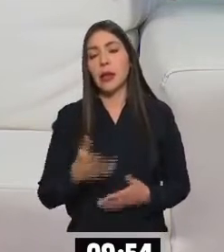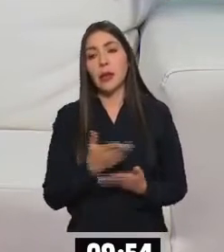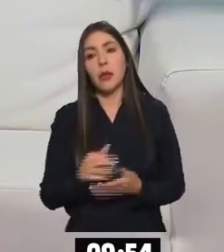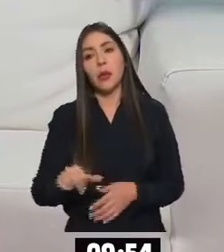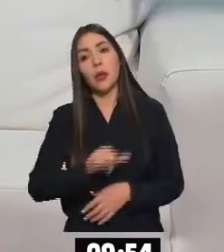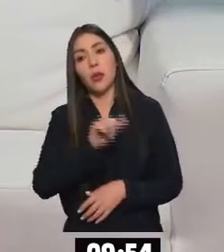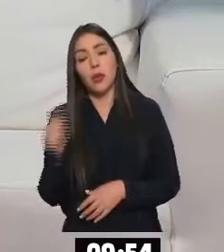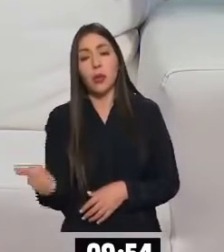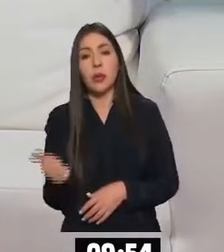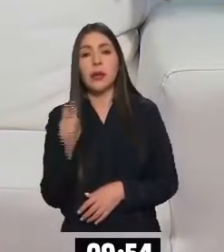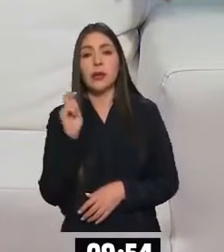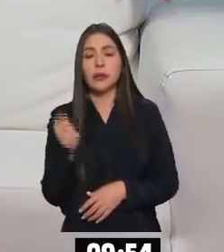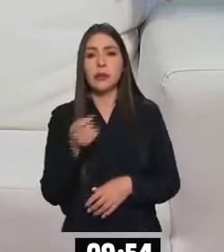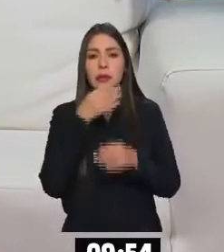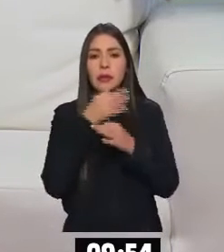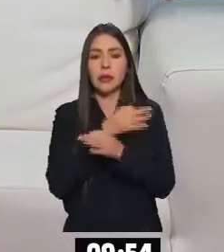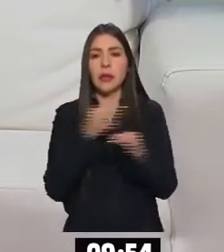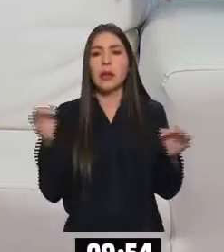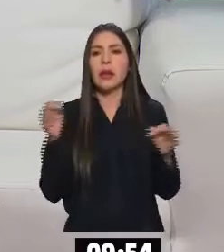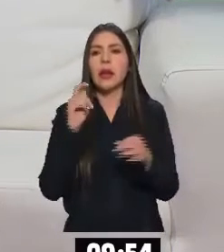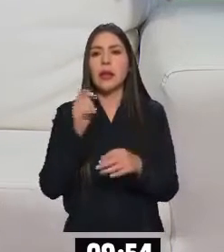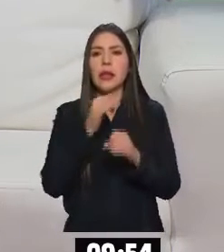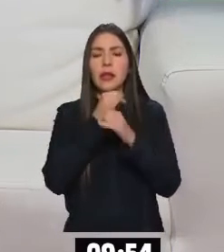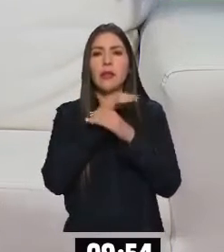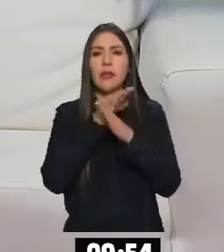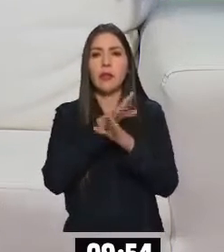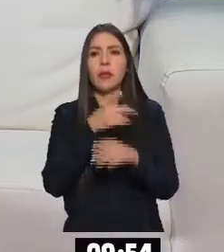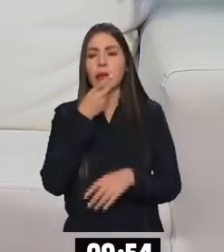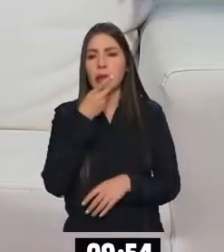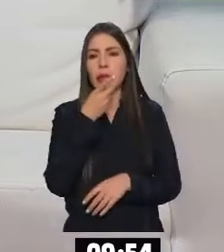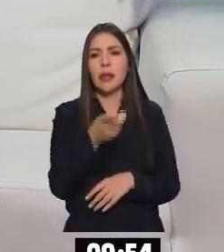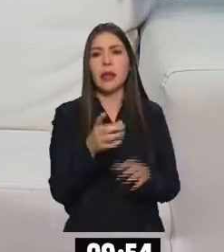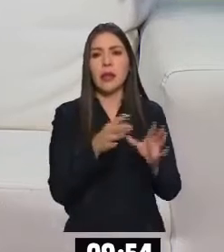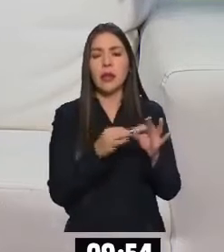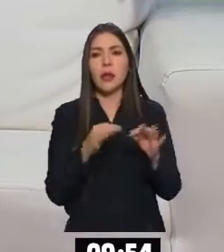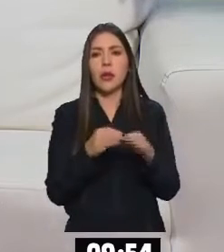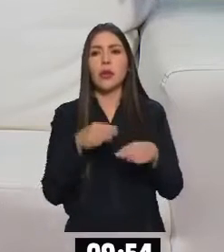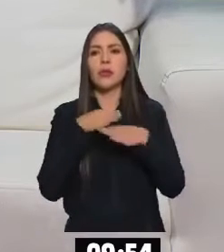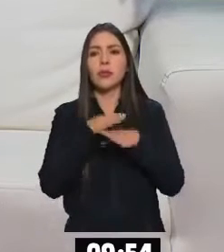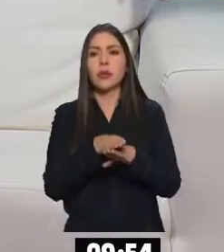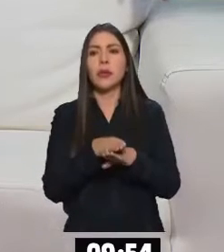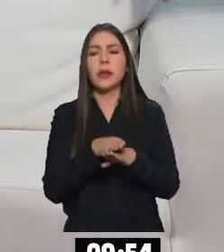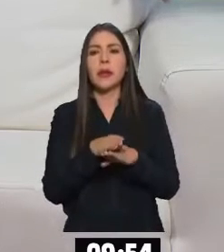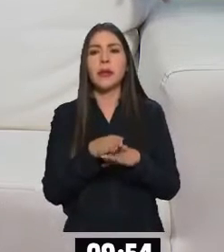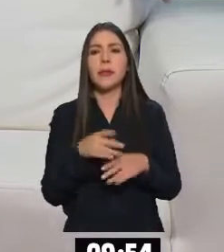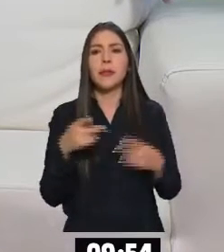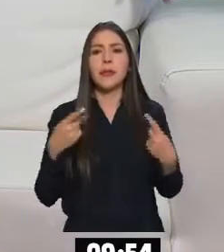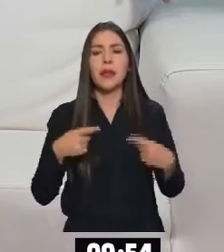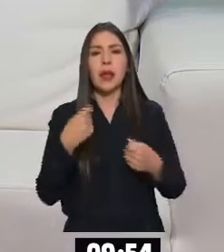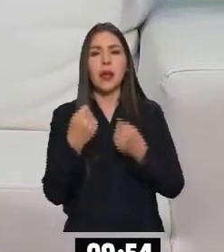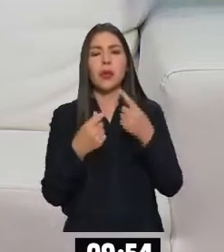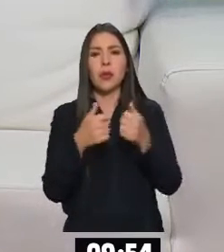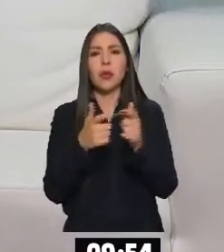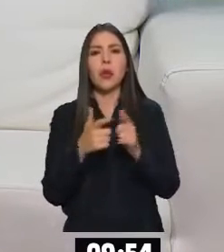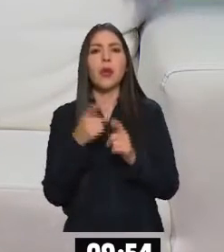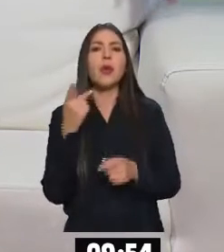pasó desapercibida, una información periodística habla de la pérdida de militantes de los